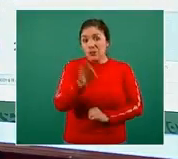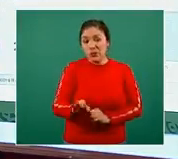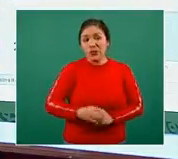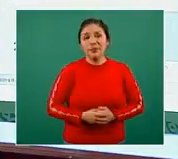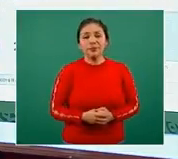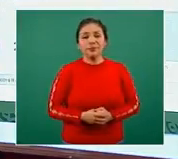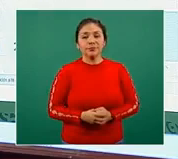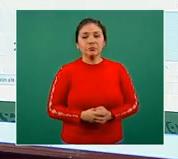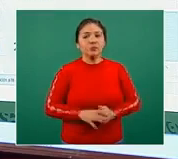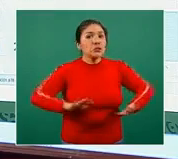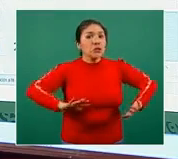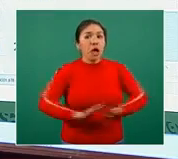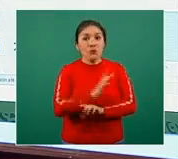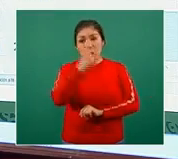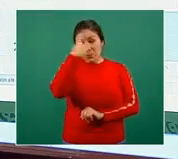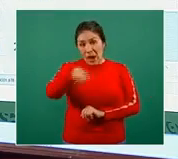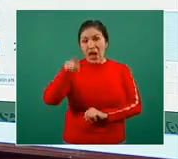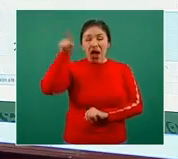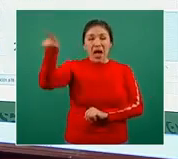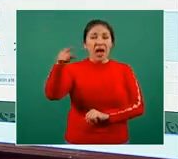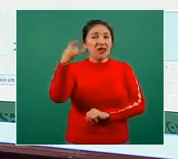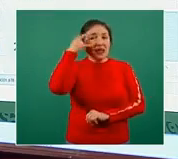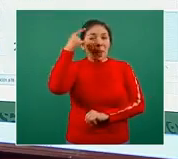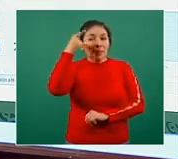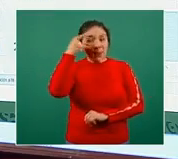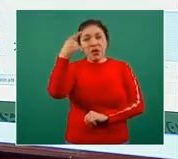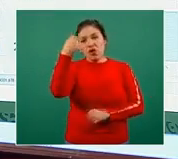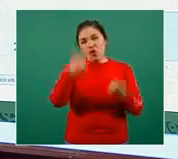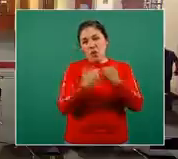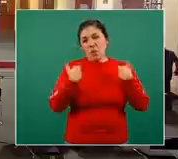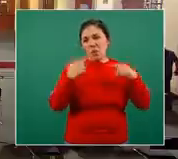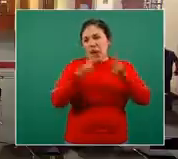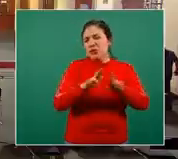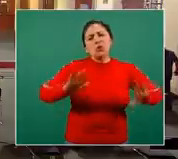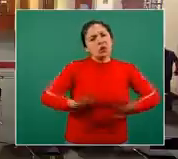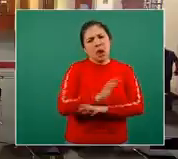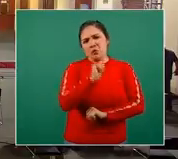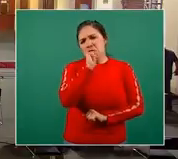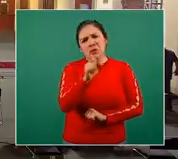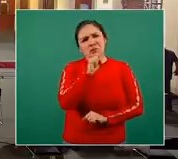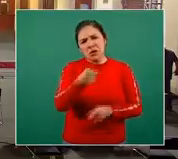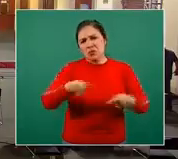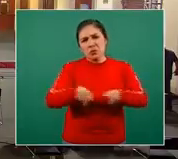siguiente, sin cambios en el operativo de Campeche para personal educativo. La siguiente,